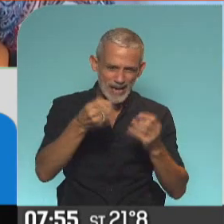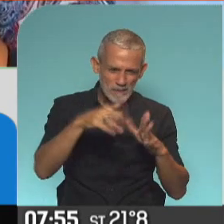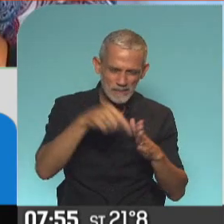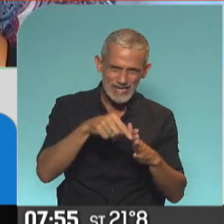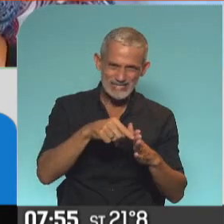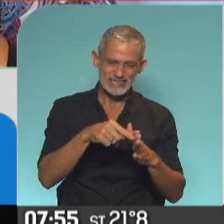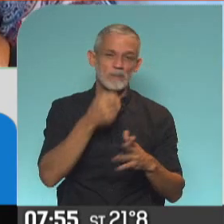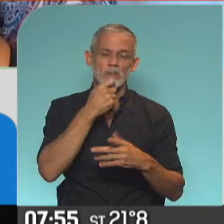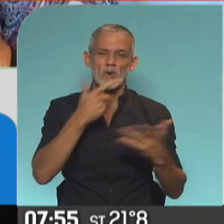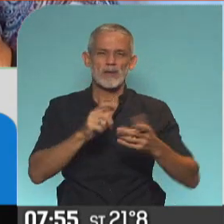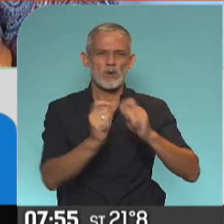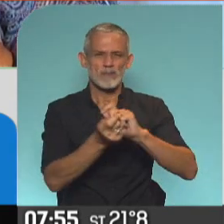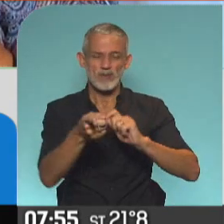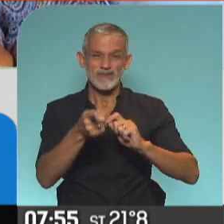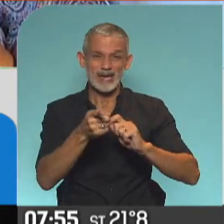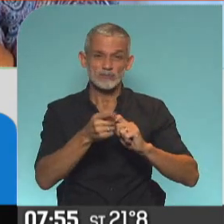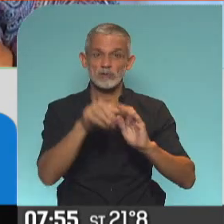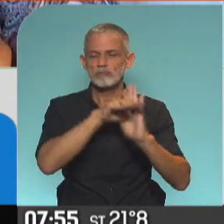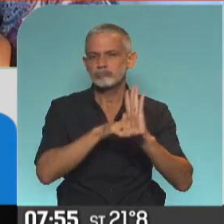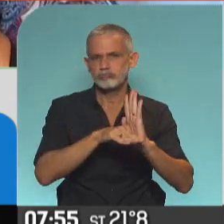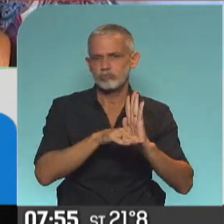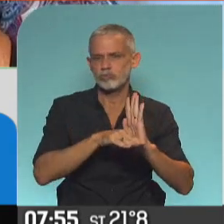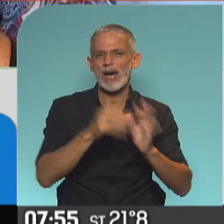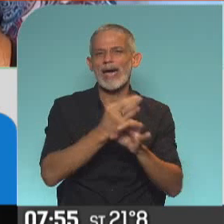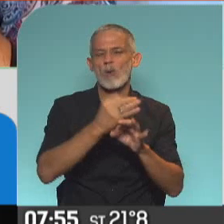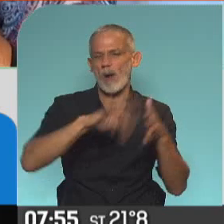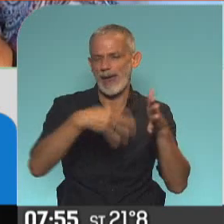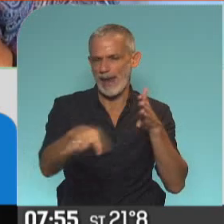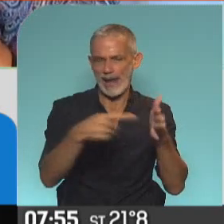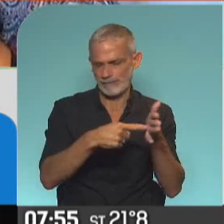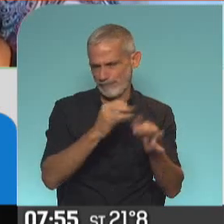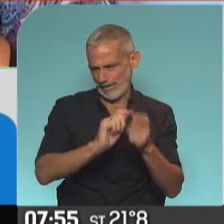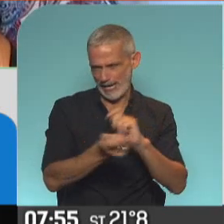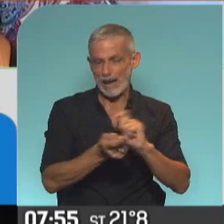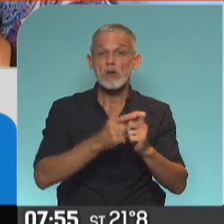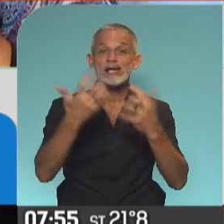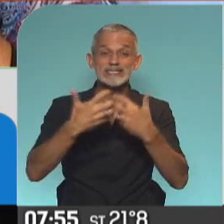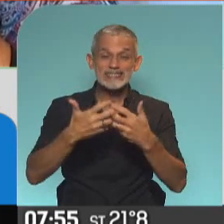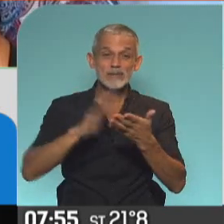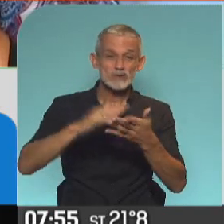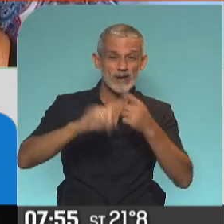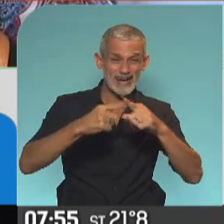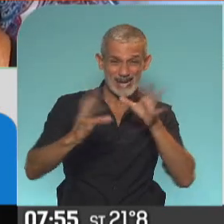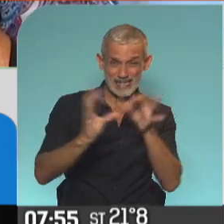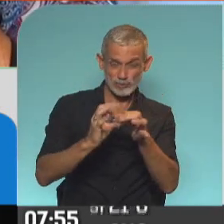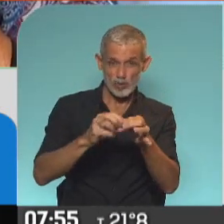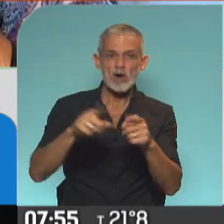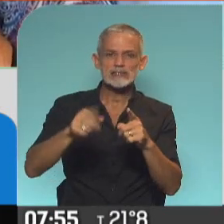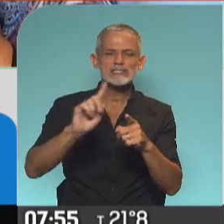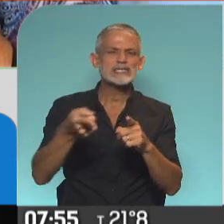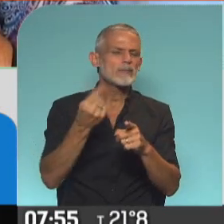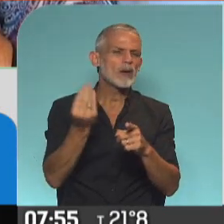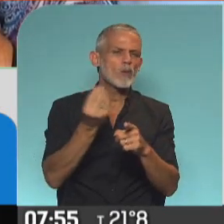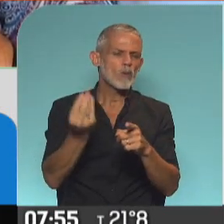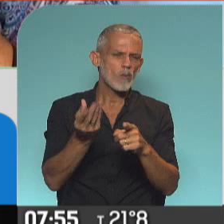ejemplo, la modificación de la currícula escolar, la modificación del sistema de relaciones y sobre